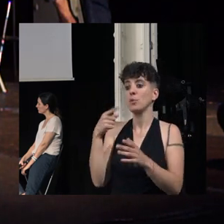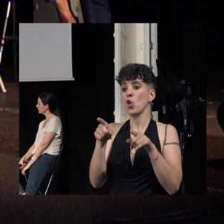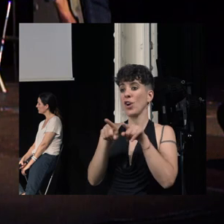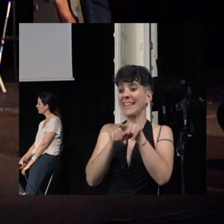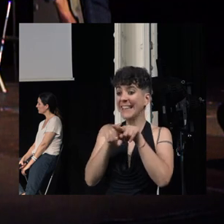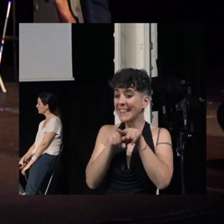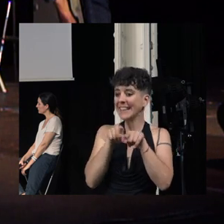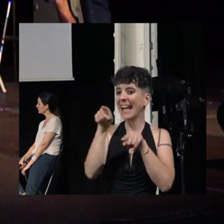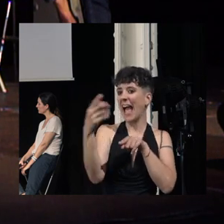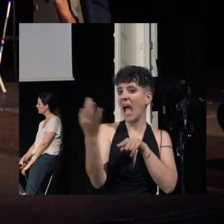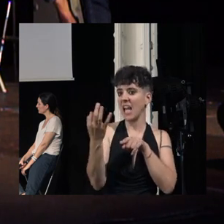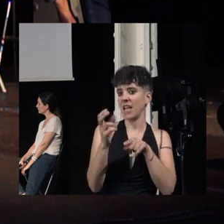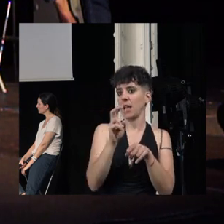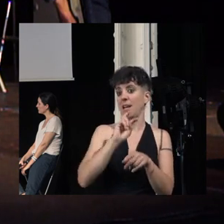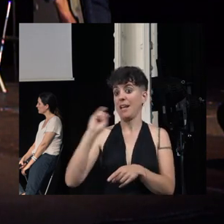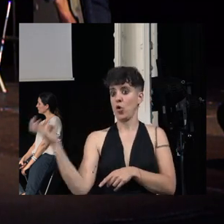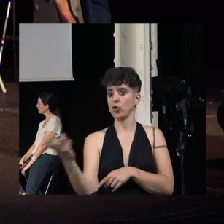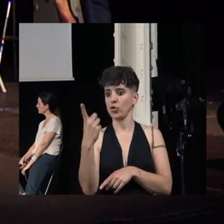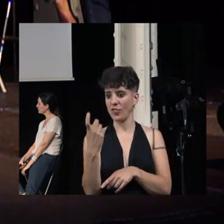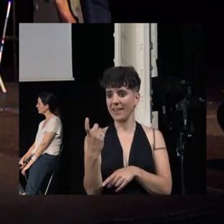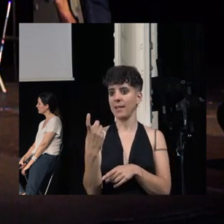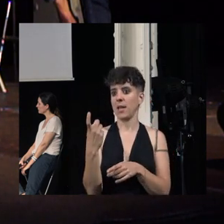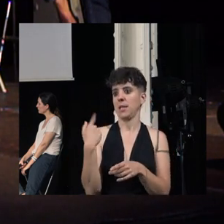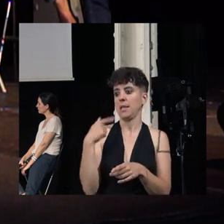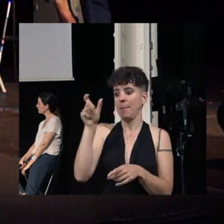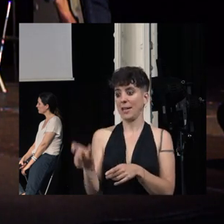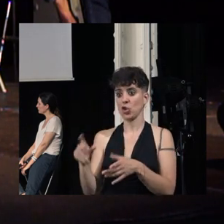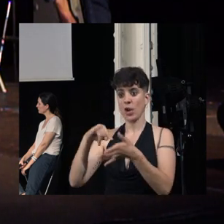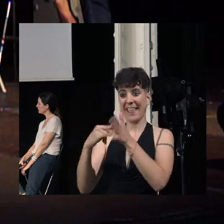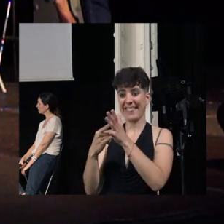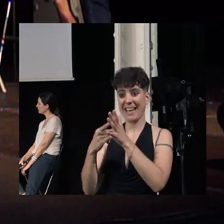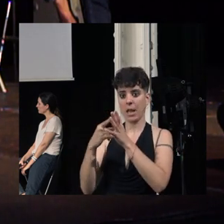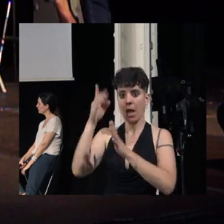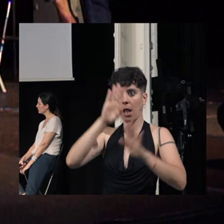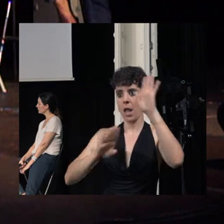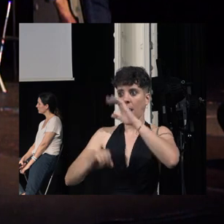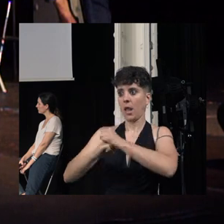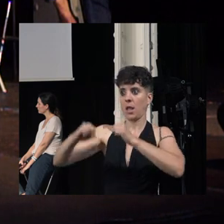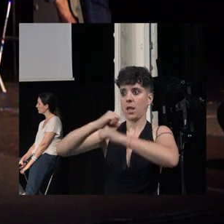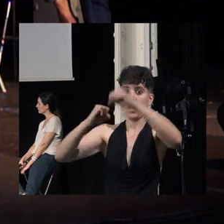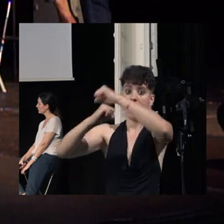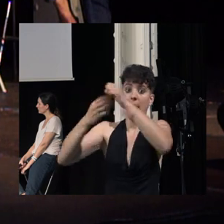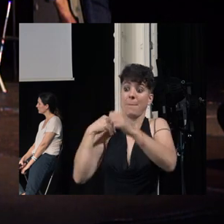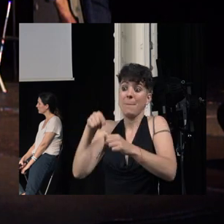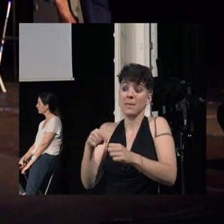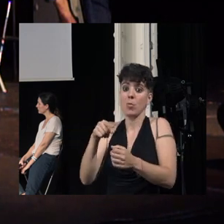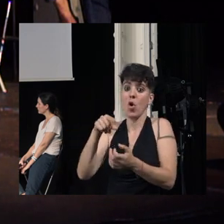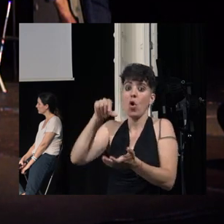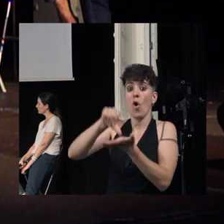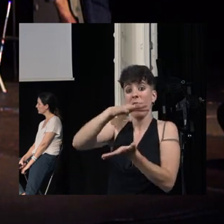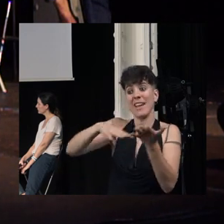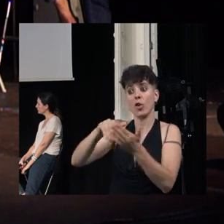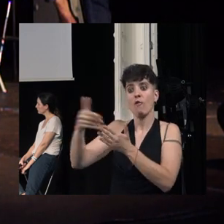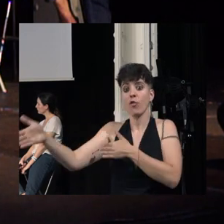de recursos que tienen y a la sobrecarga de las técnicas. Claro, esto se ve fuera de Barcelona. En Barcelona no lo sé.